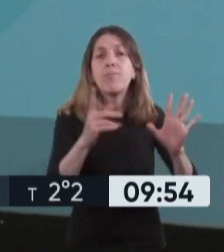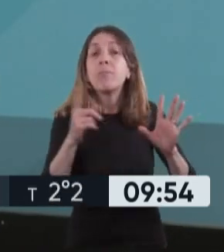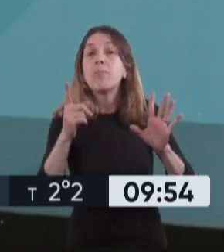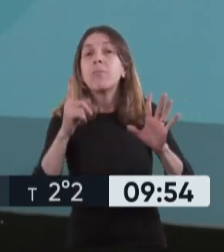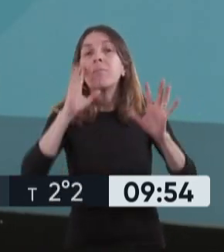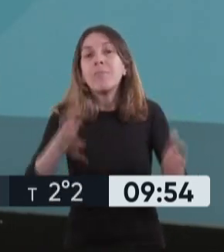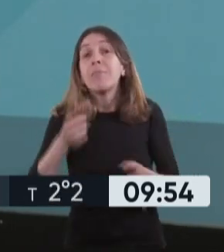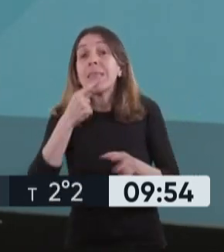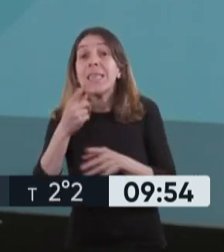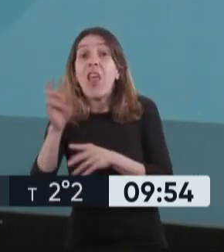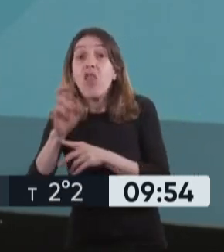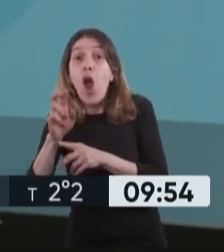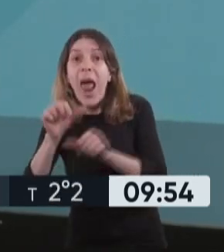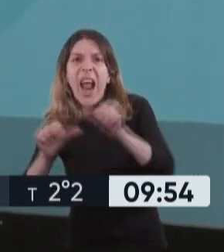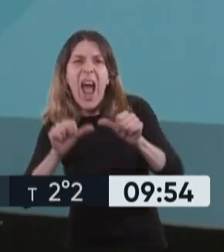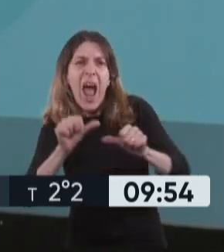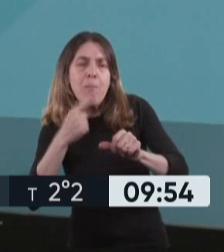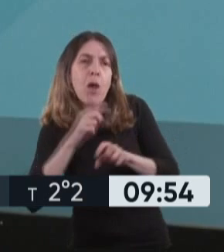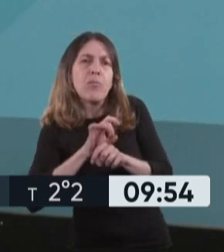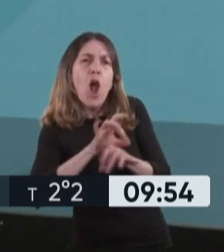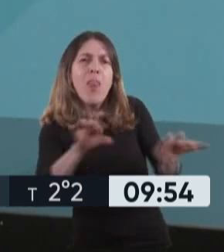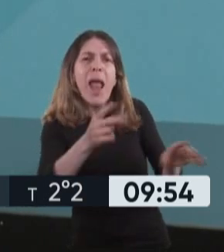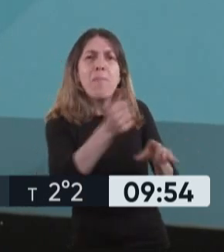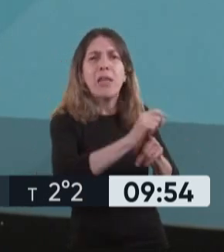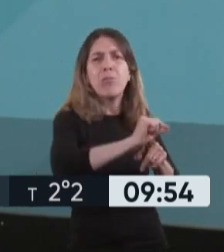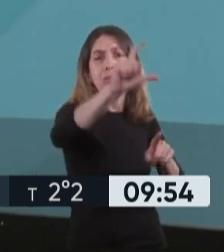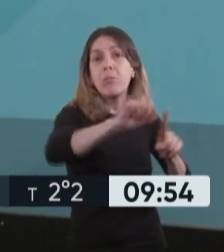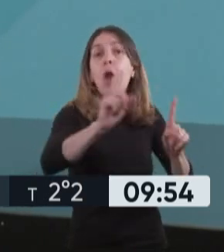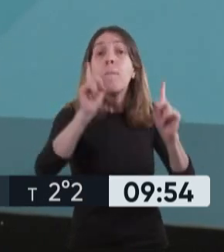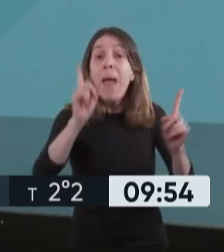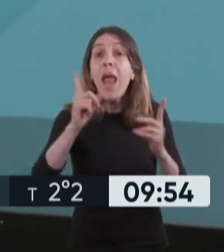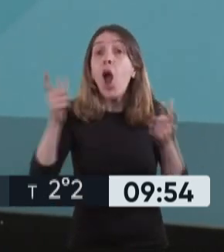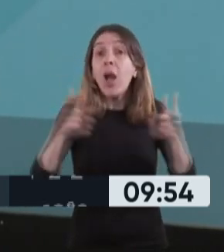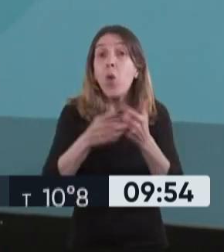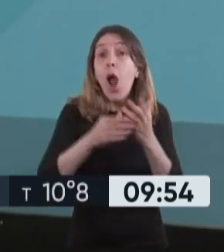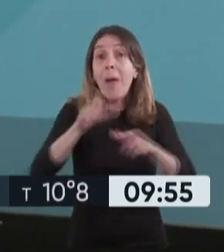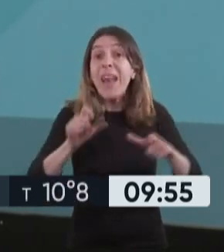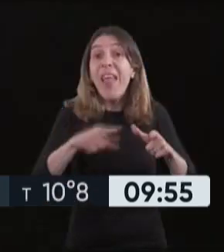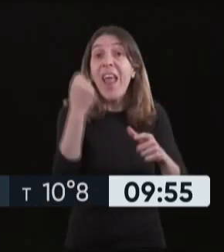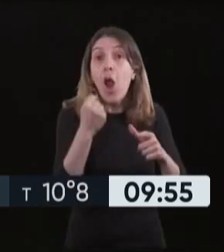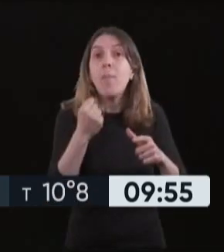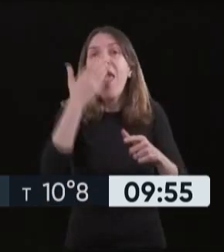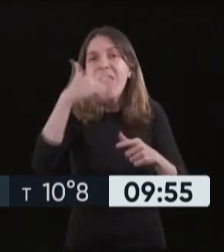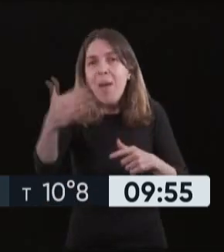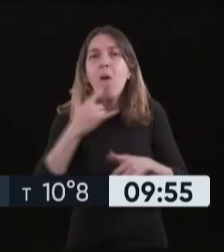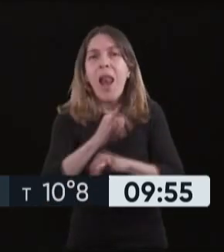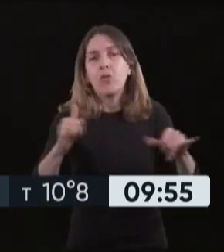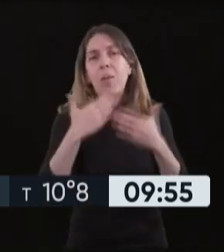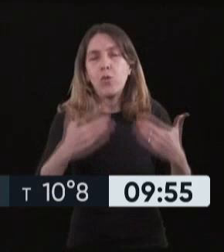real pero es la ministra la que va a comunicar los temas económicos después de la reunión de gabinete económico muchas gracias